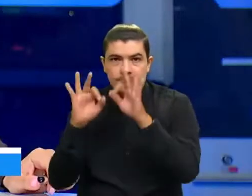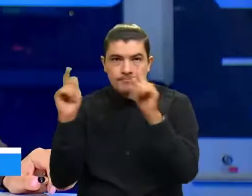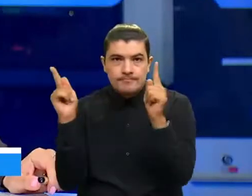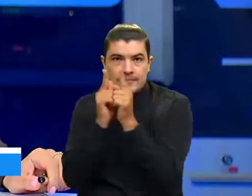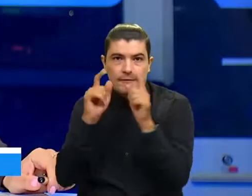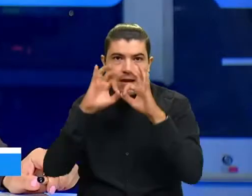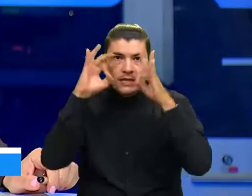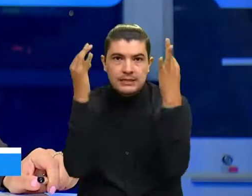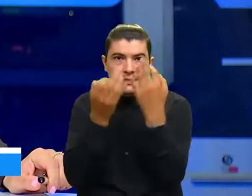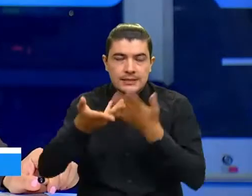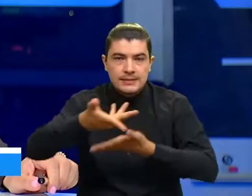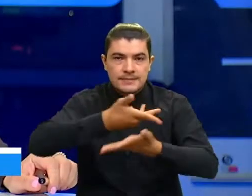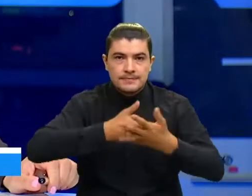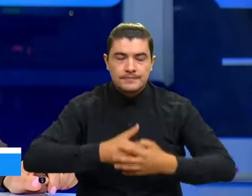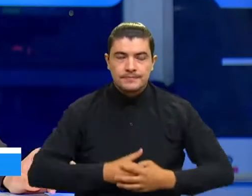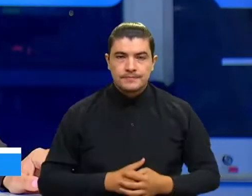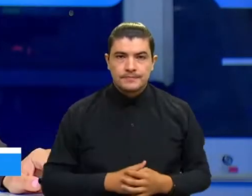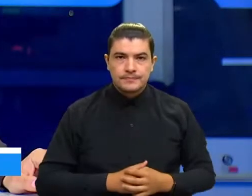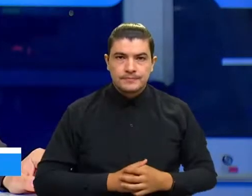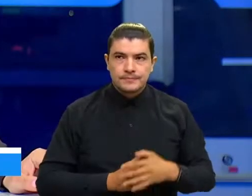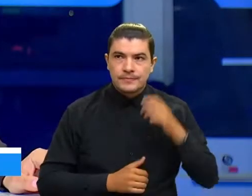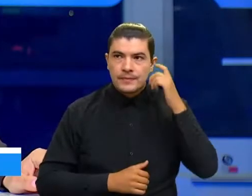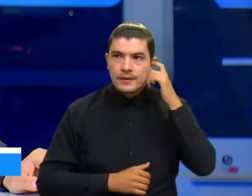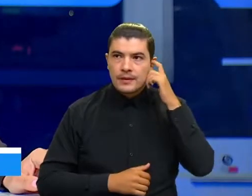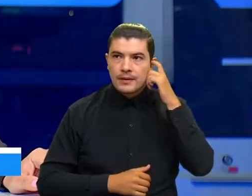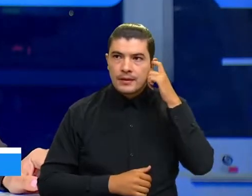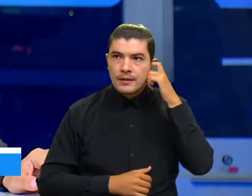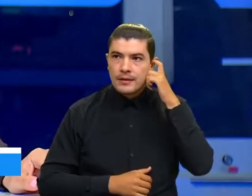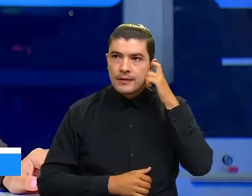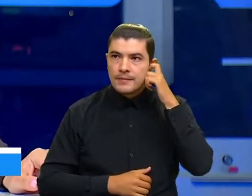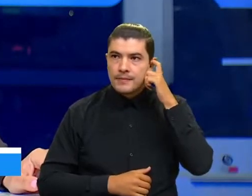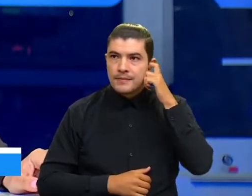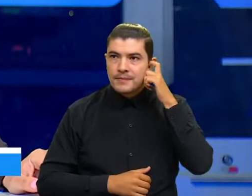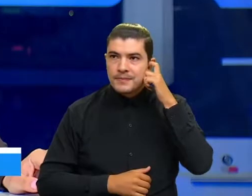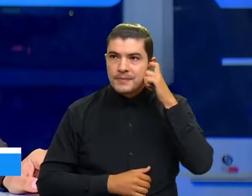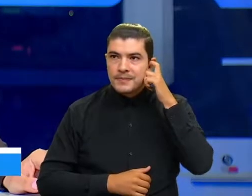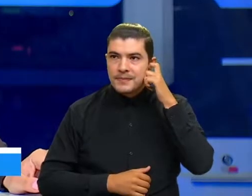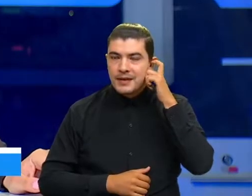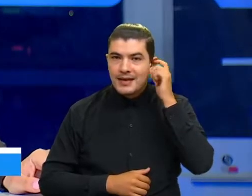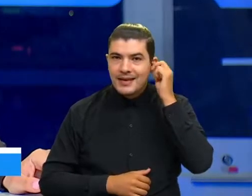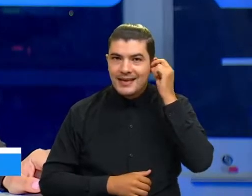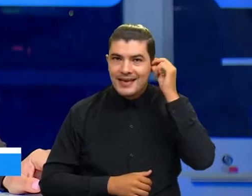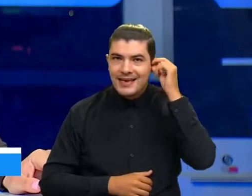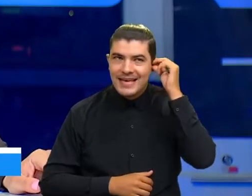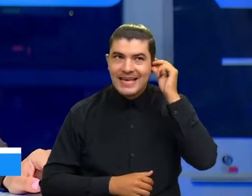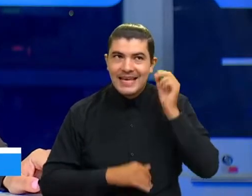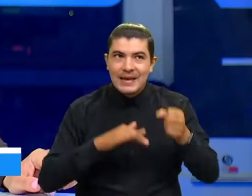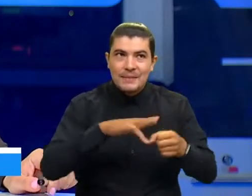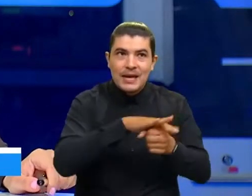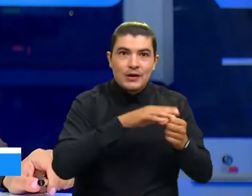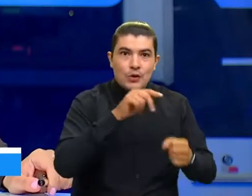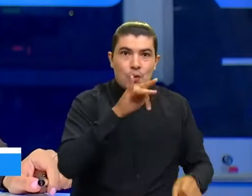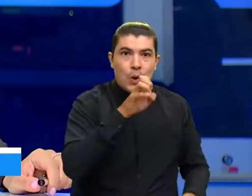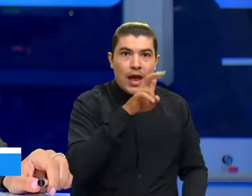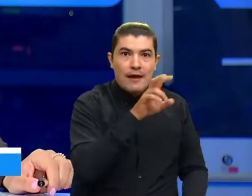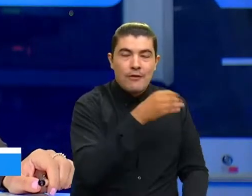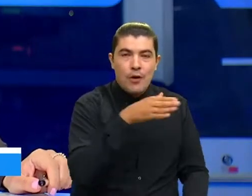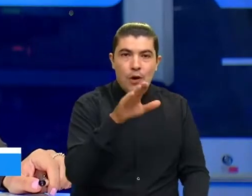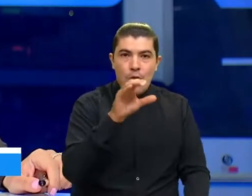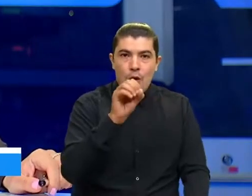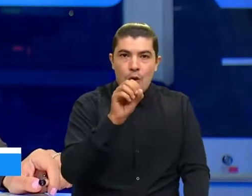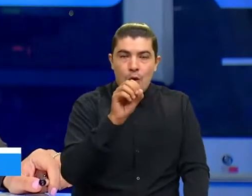Otra de las denuncias que nos llegan por parte de la comunidad de Norte de Santander tiene lugar en el barrio Nuevo Horizontes, donde se quejan del